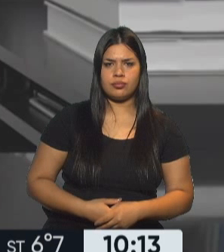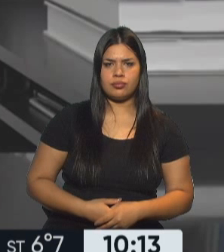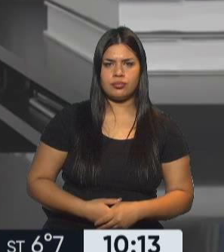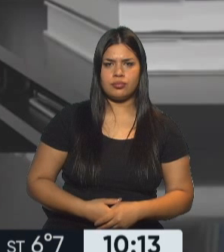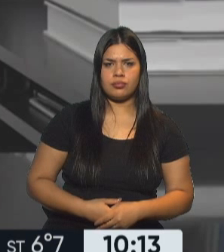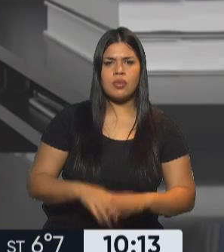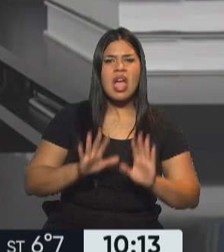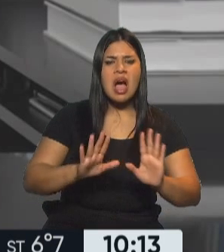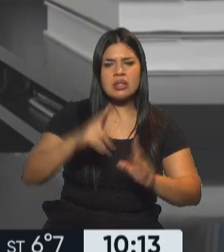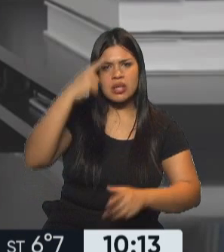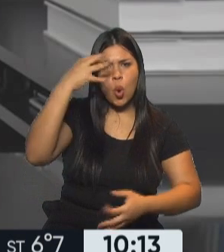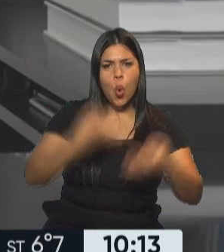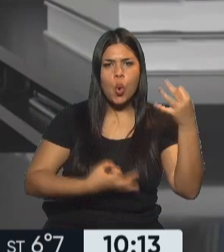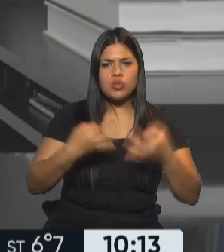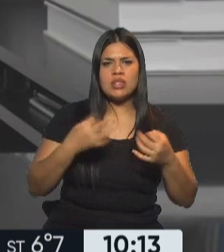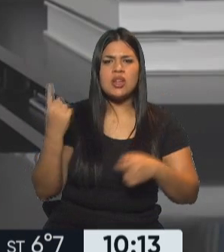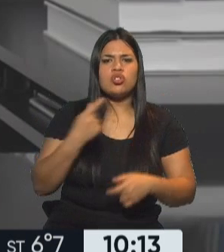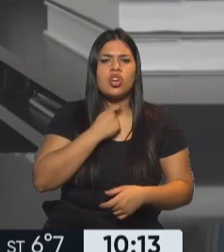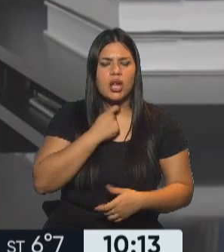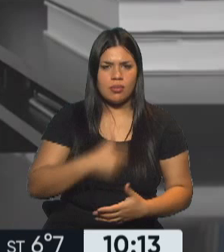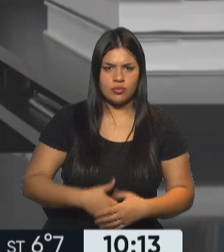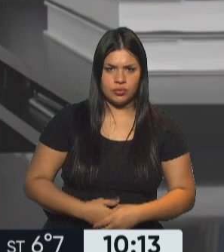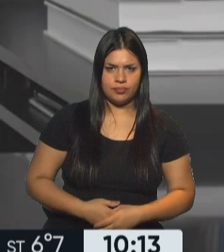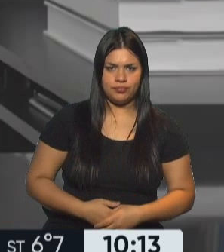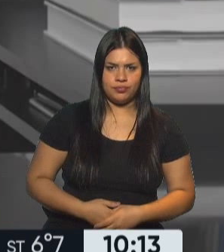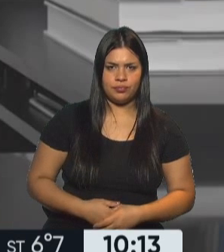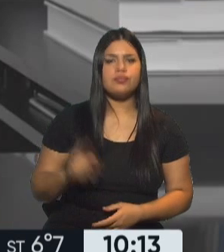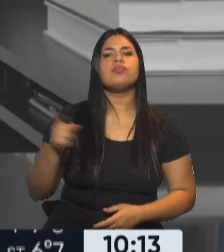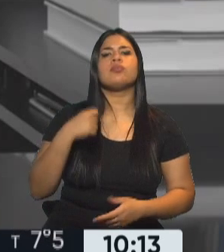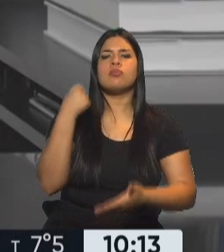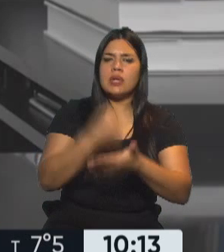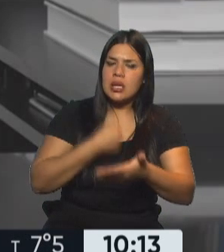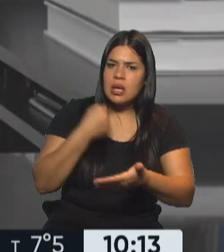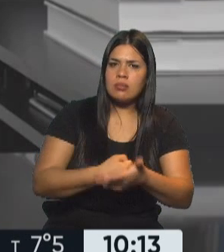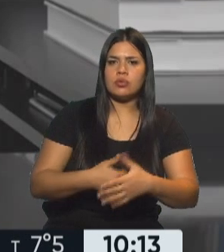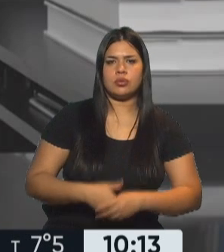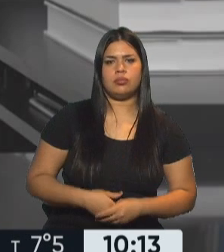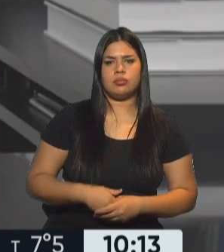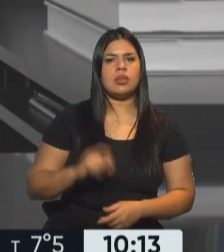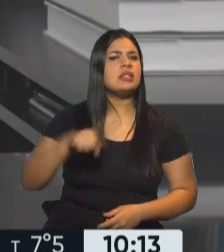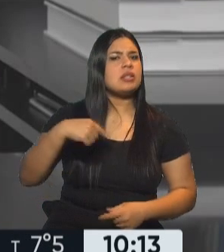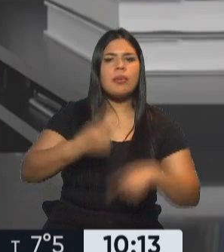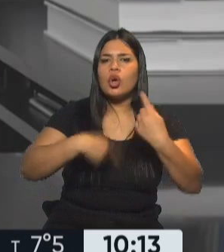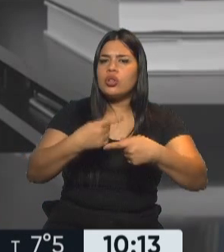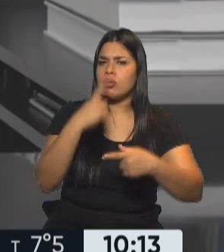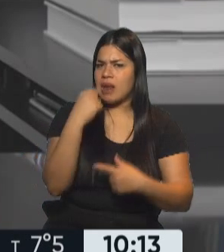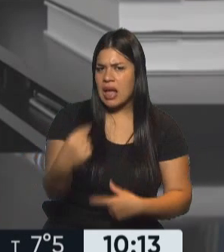Esa es la justicia que anhelamos, por la que peleamos y por la que siempre seguiremos reclamando.